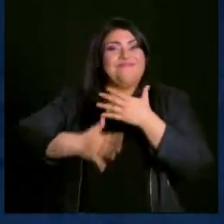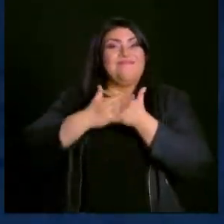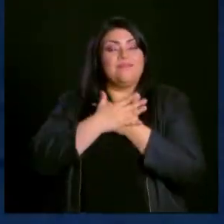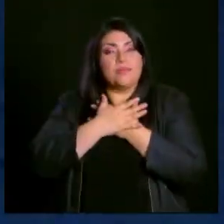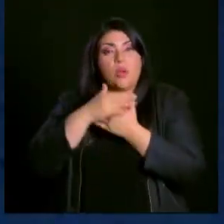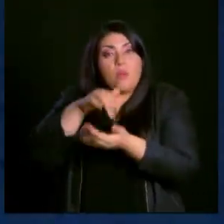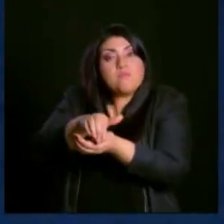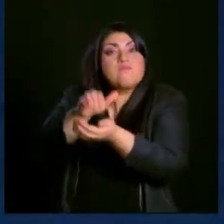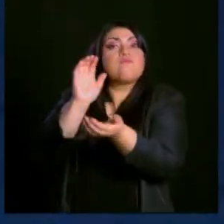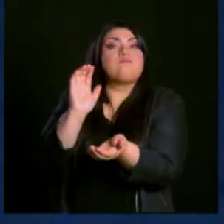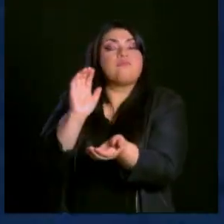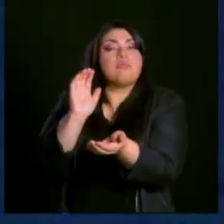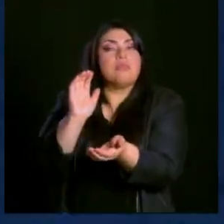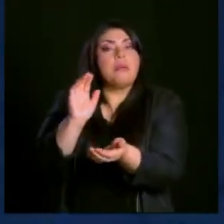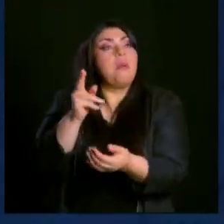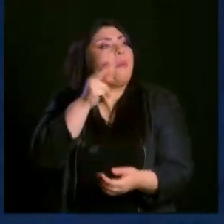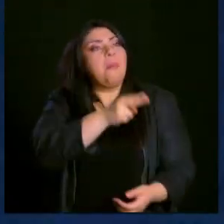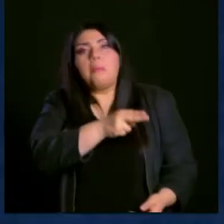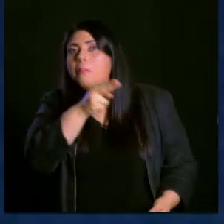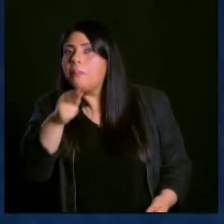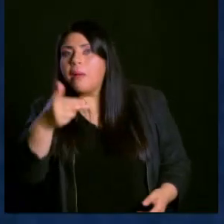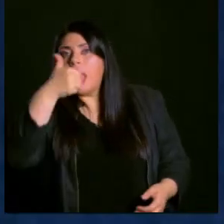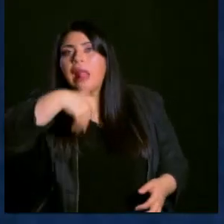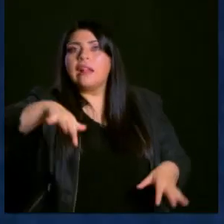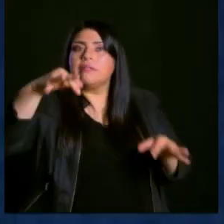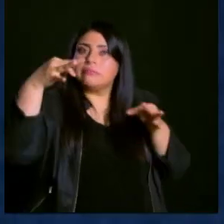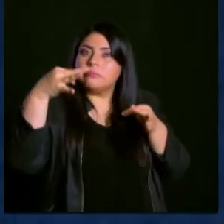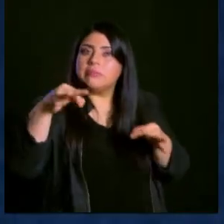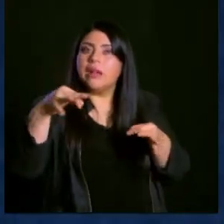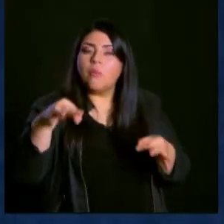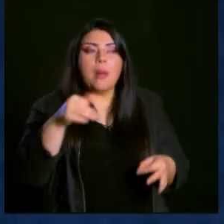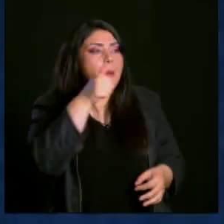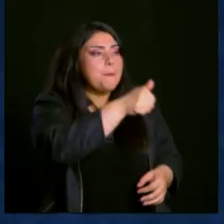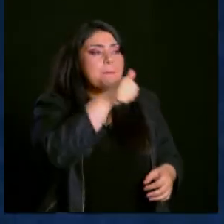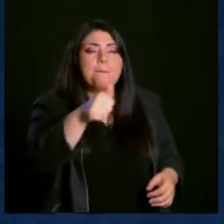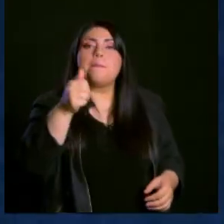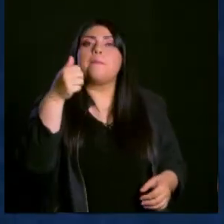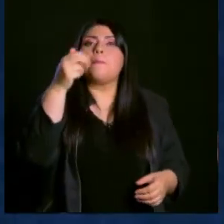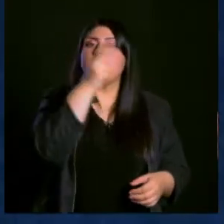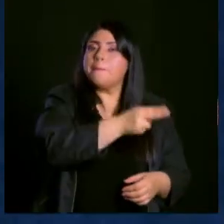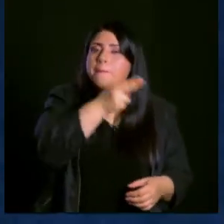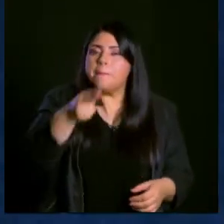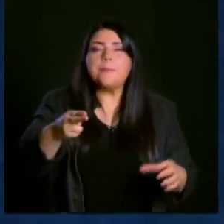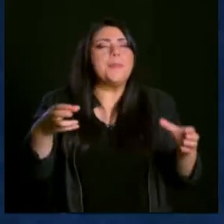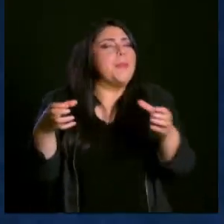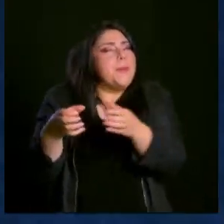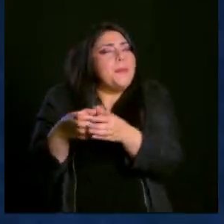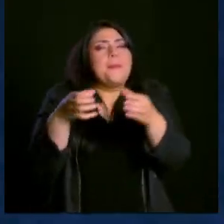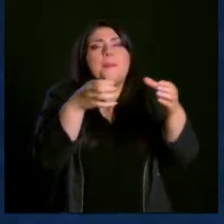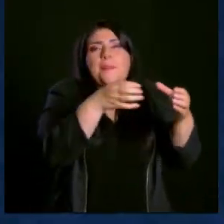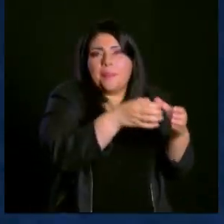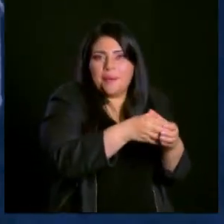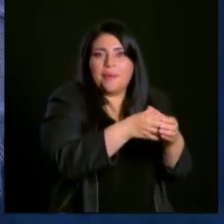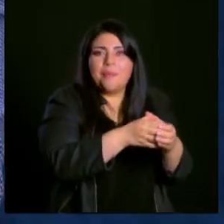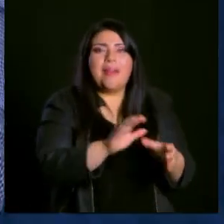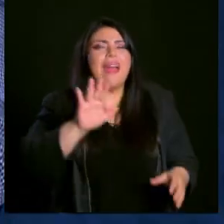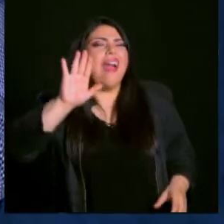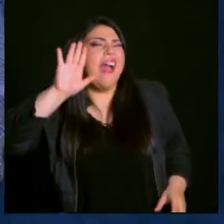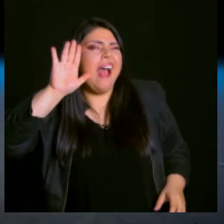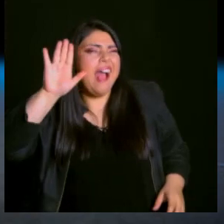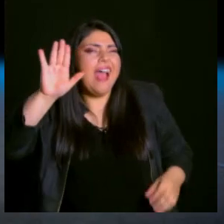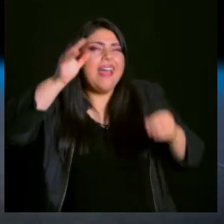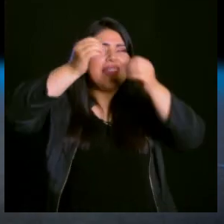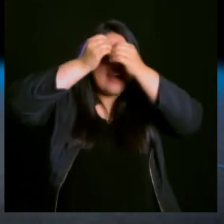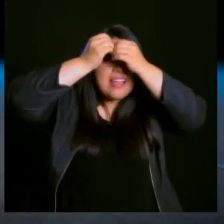escrita por la misma persona a las mismas personas los misterios que están diciendo aquí son aquellas sabiduría oculta